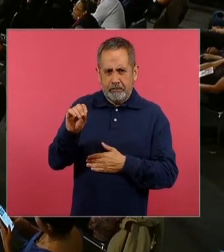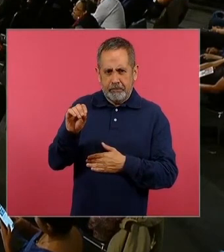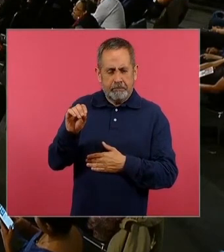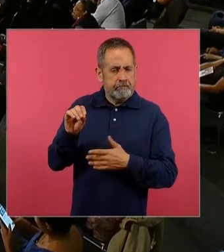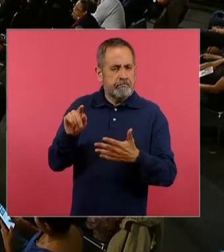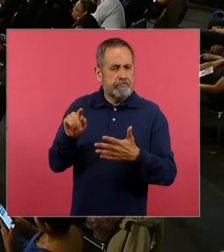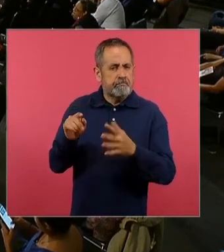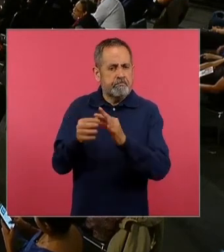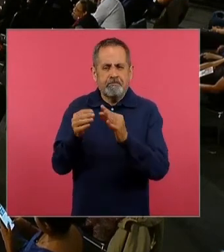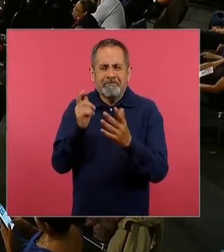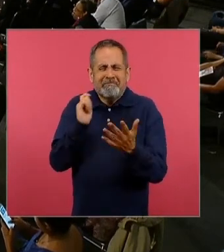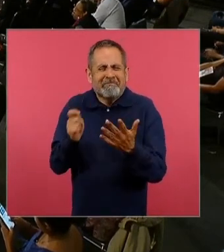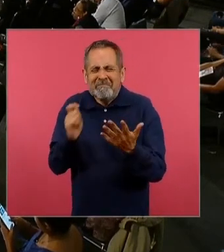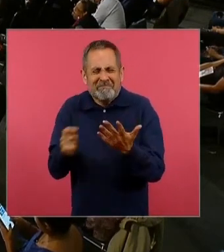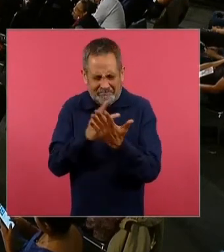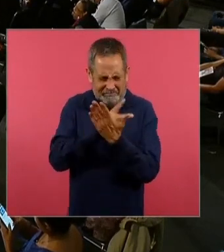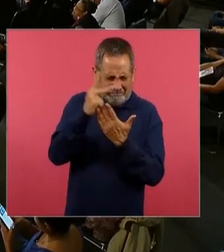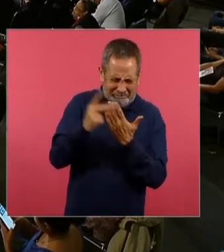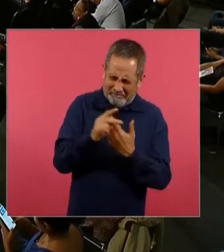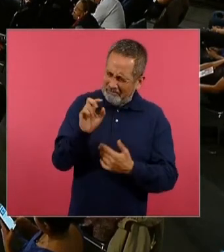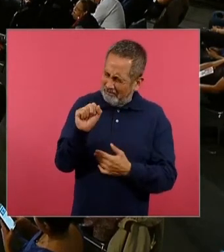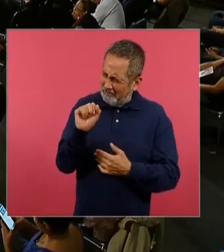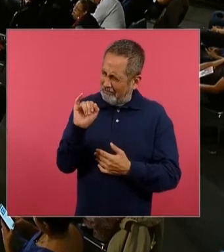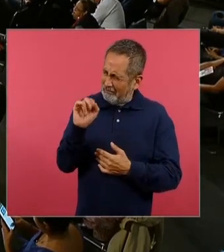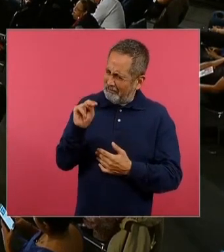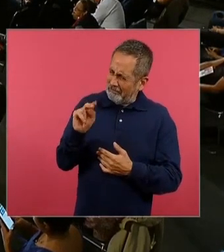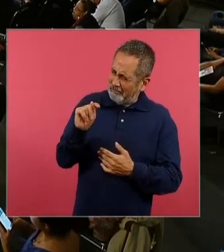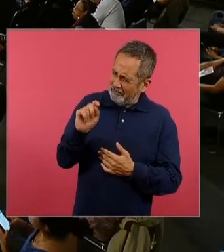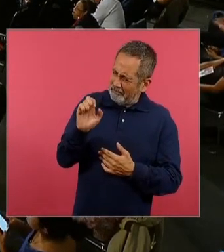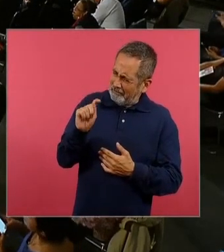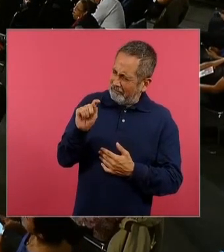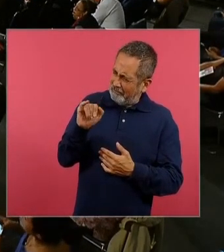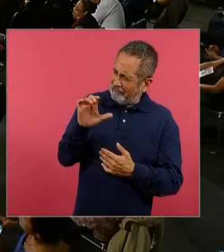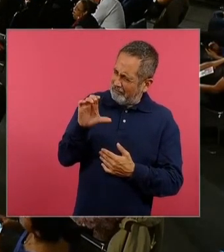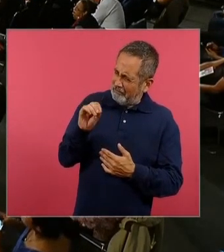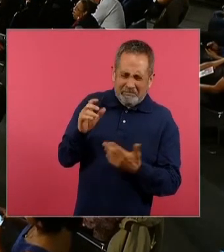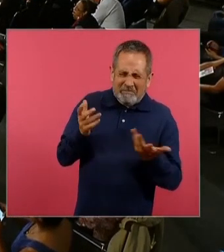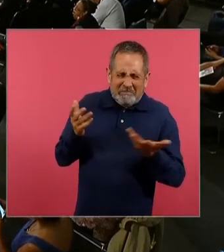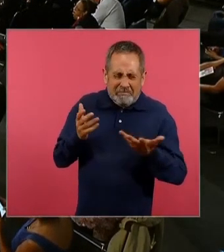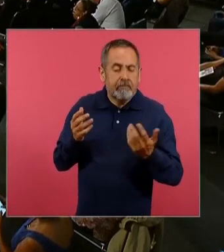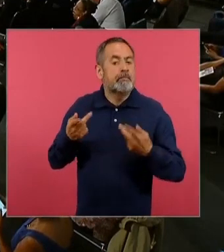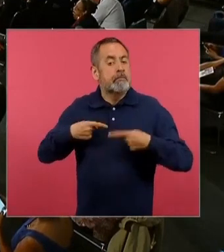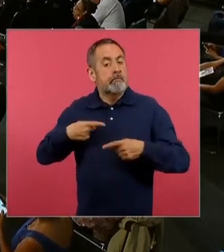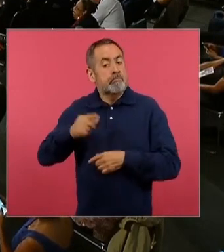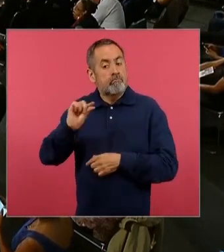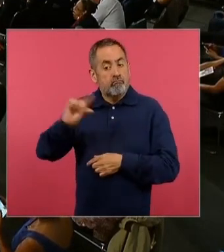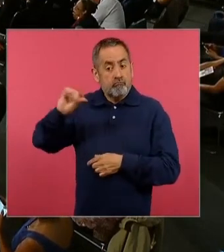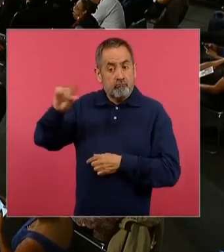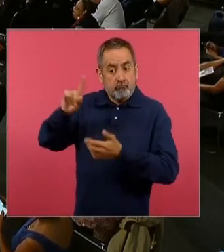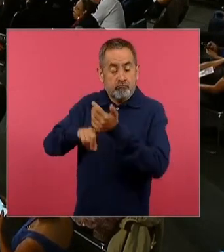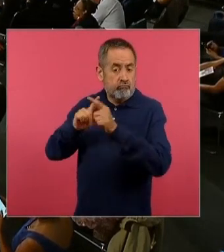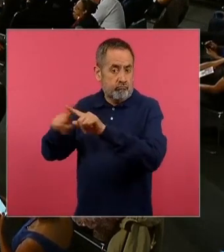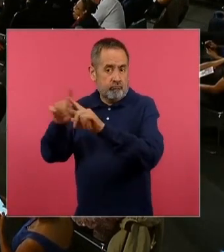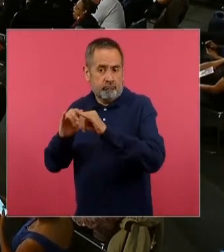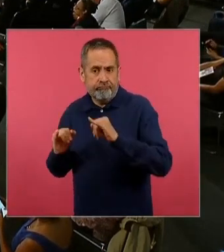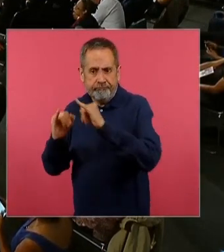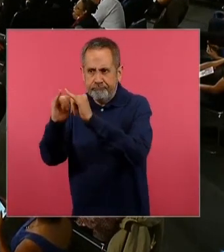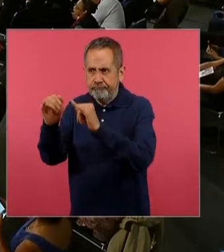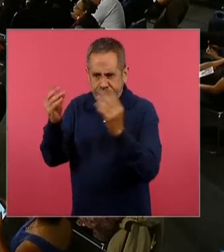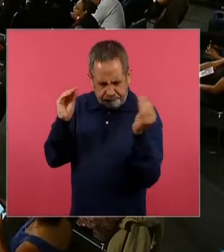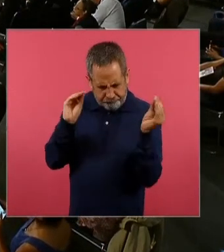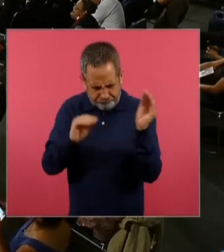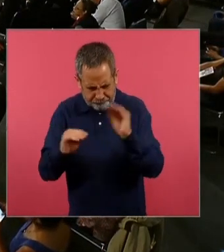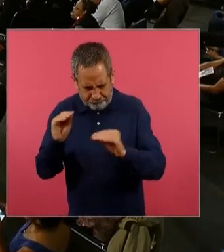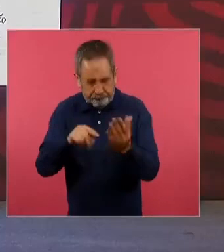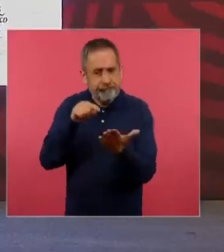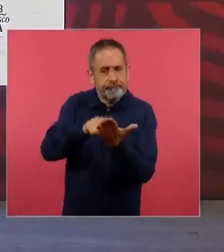Los programas sintéticos. ¿Qué son los programas sintéticos? Fueron elaborados por académicos, especialistas de distintas instituciones,